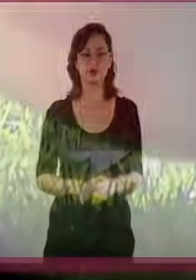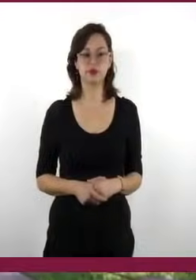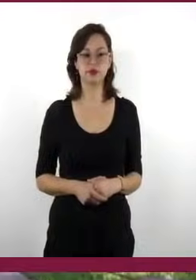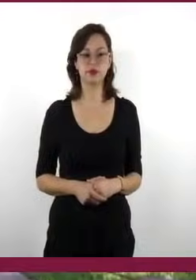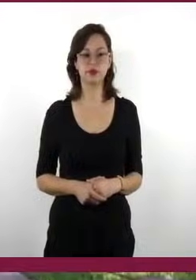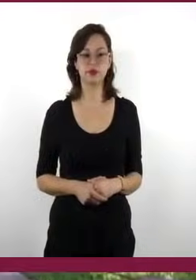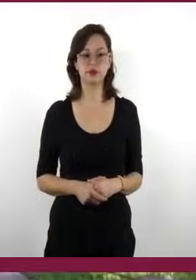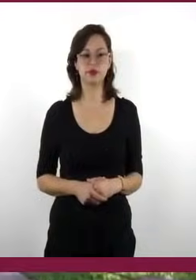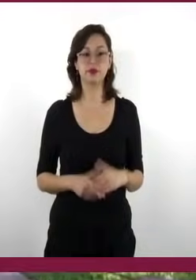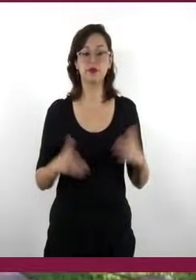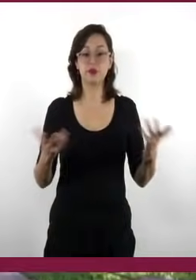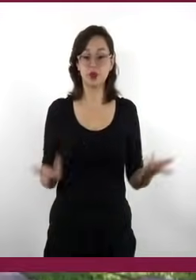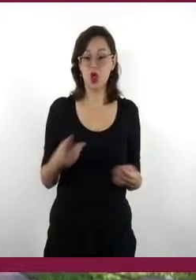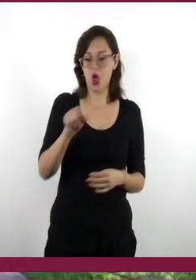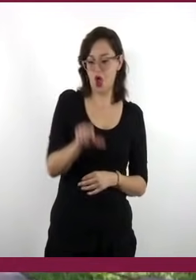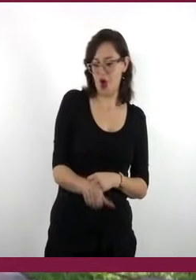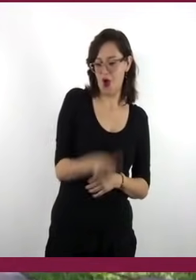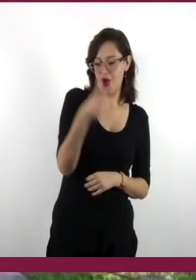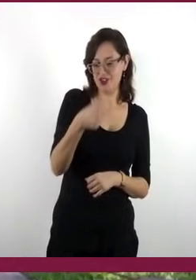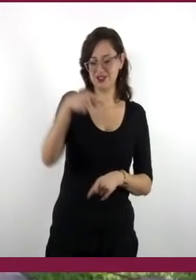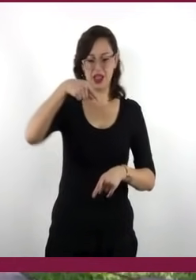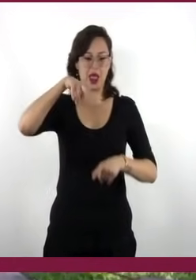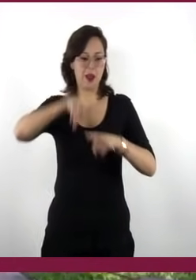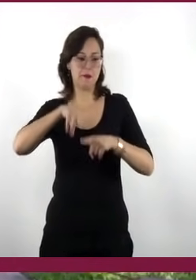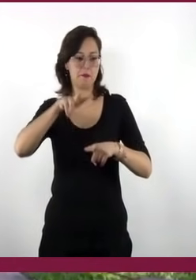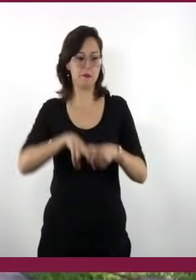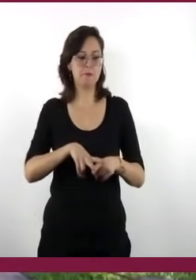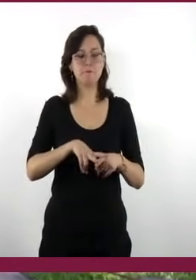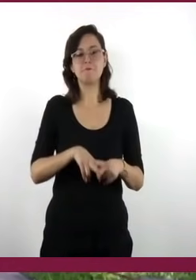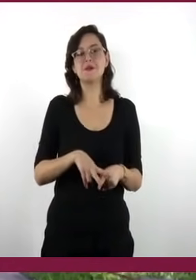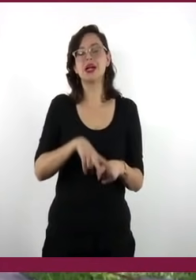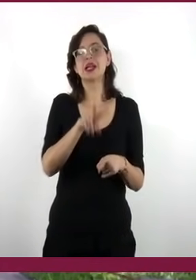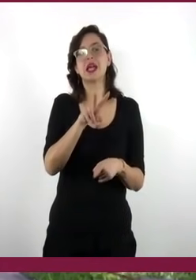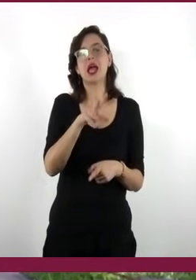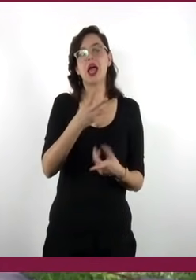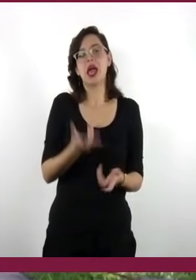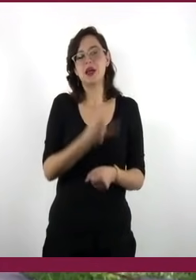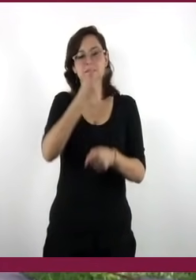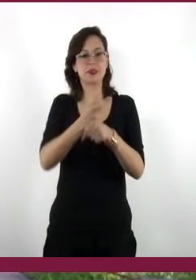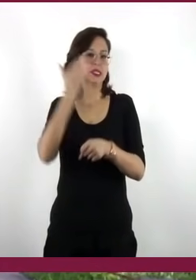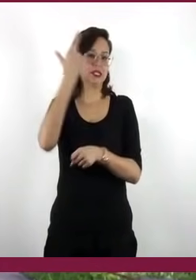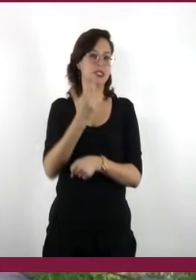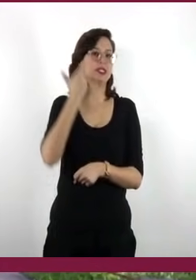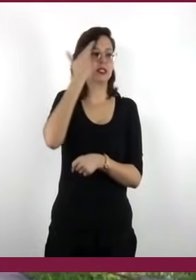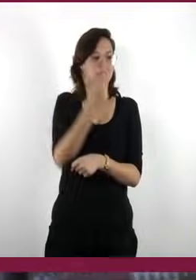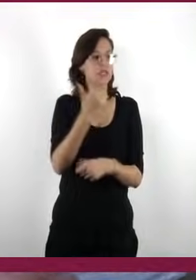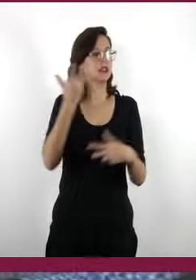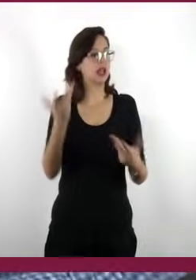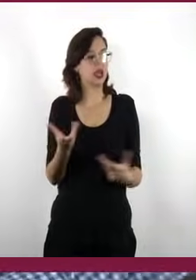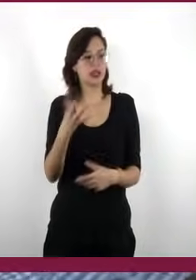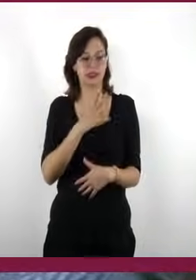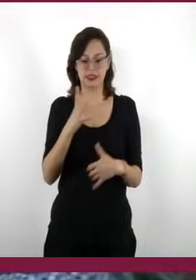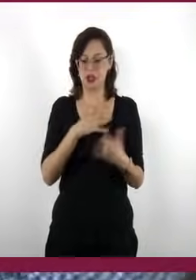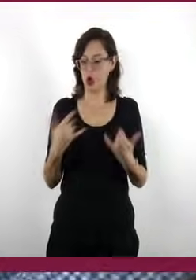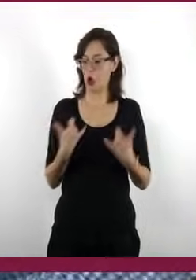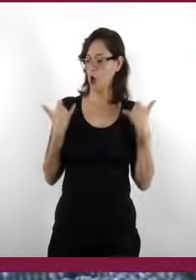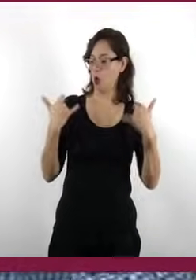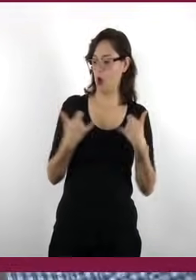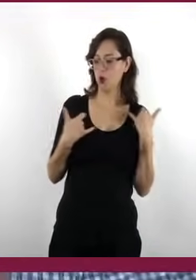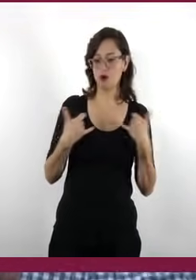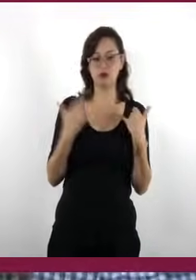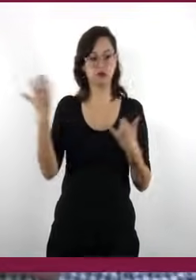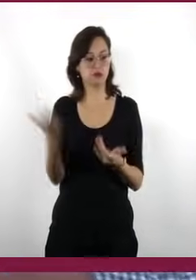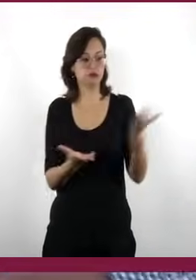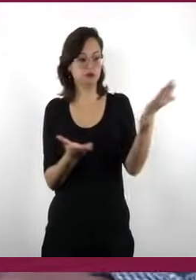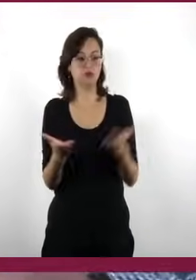Calle 11 hoy cruza con el Parque Virreyes. Esta es la segunda vez que tengo la oportunidad de tener jóvenes porque me comentaron